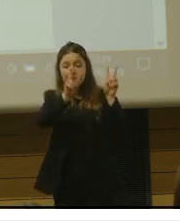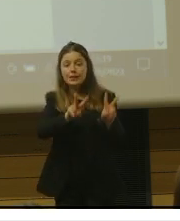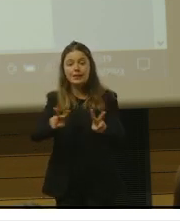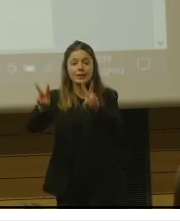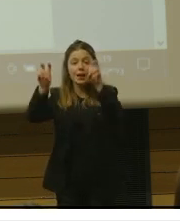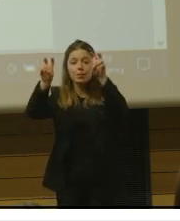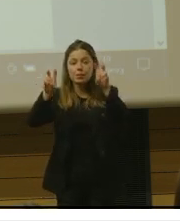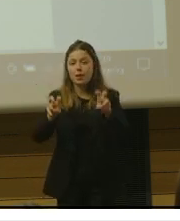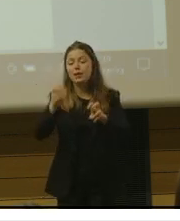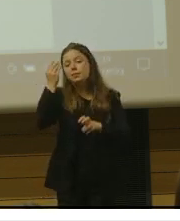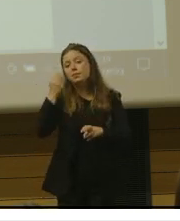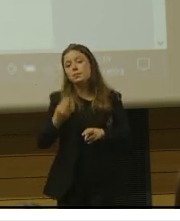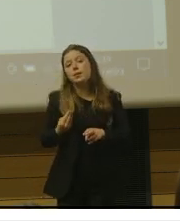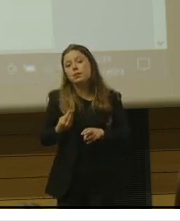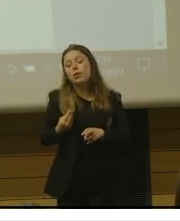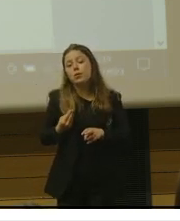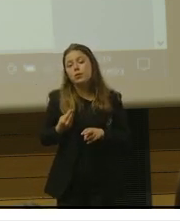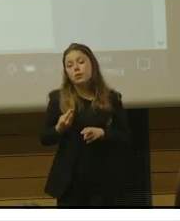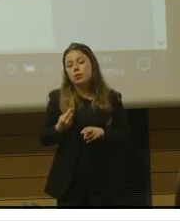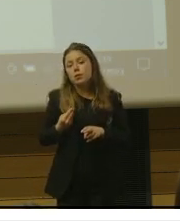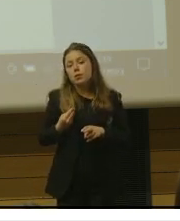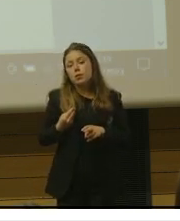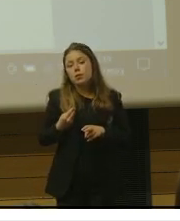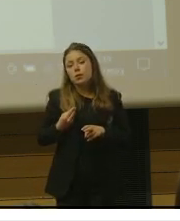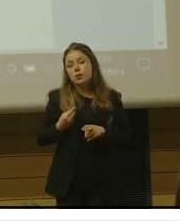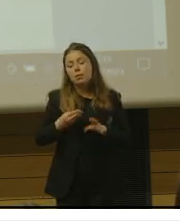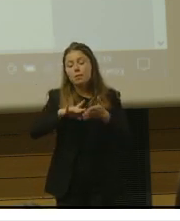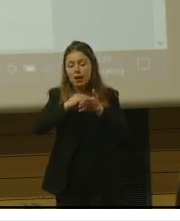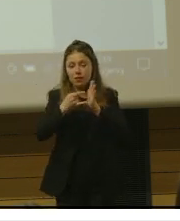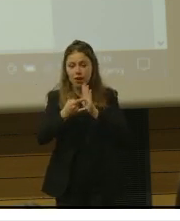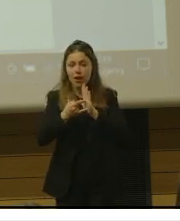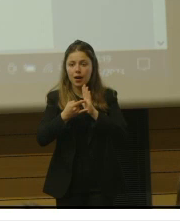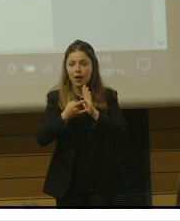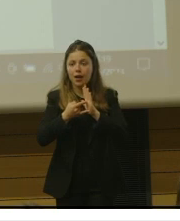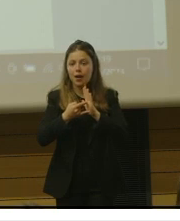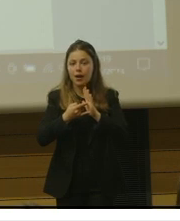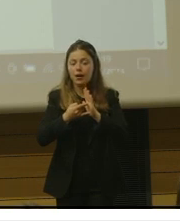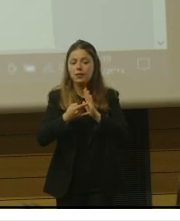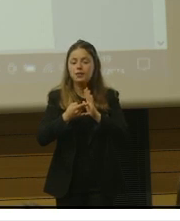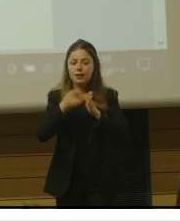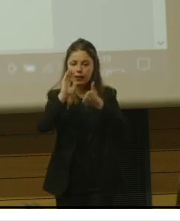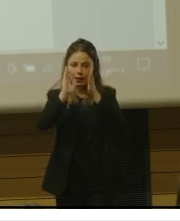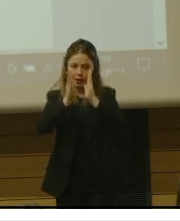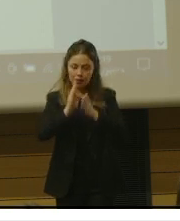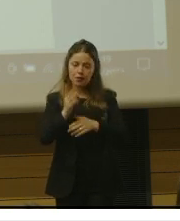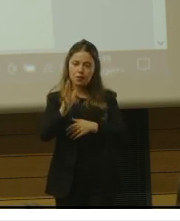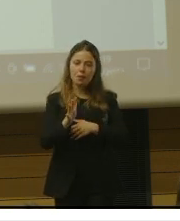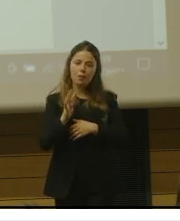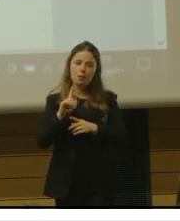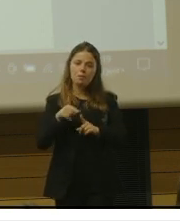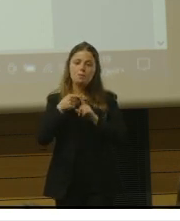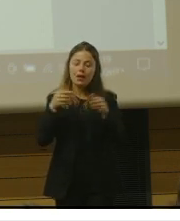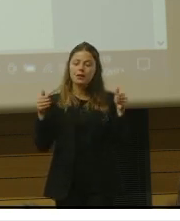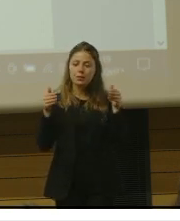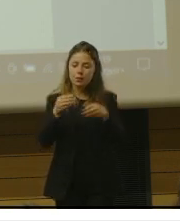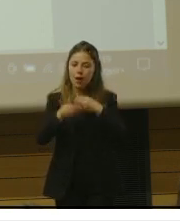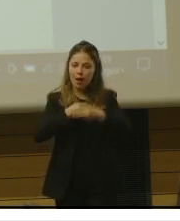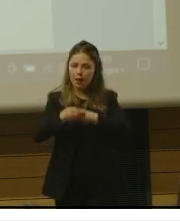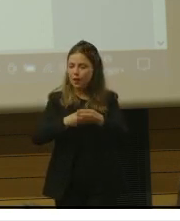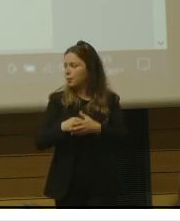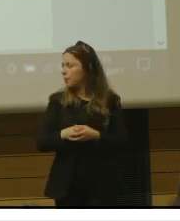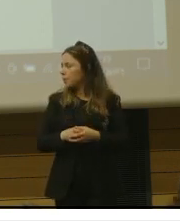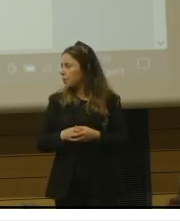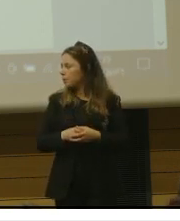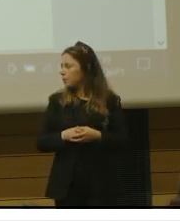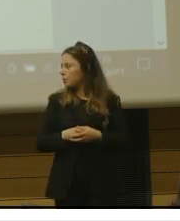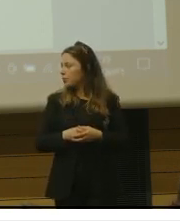tener en cuenta también de cara a planificar el tratamiento, ¿no? Y a realizar la intervención. ¿Sí? Sí, el tema